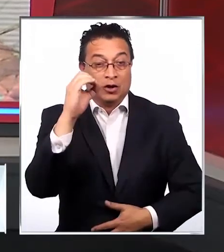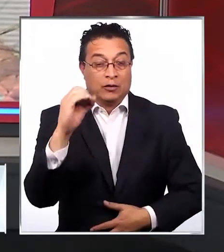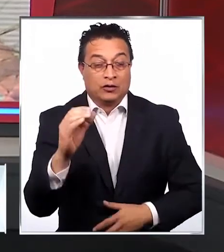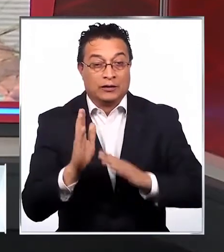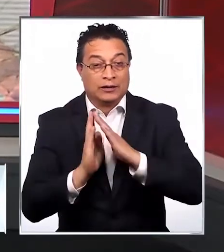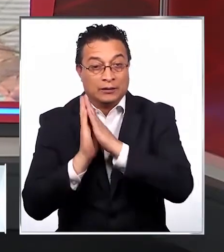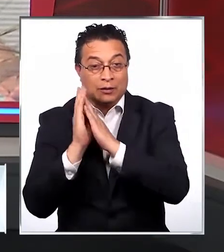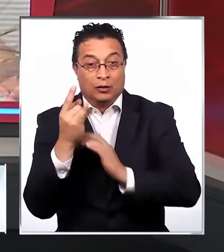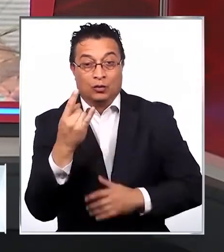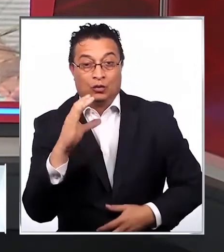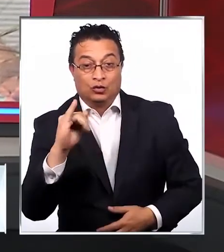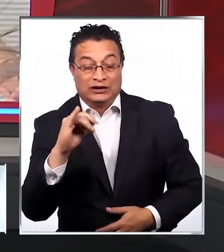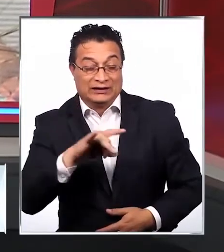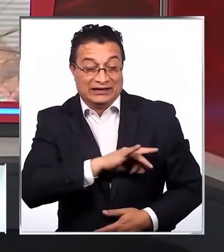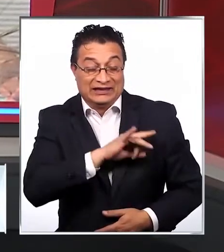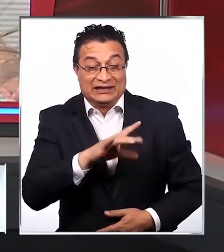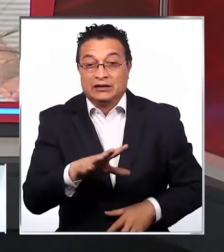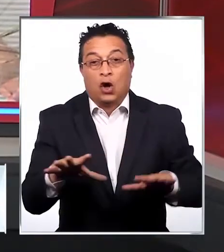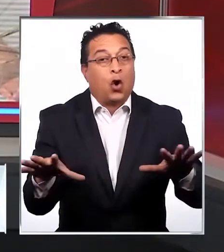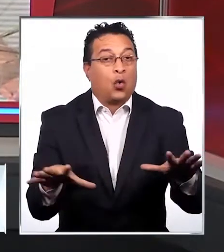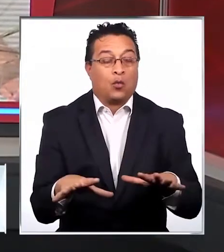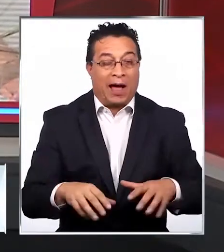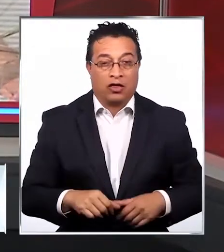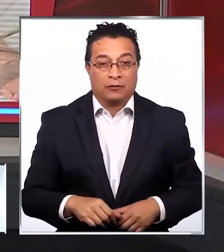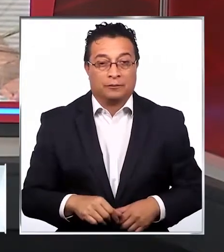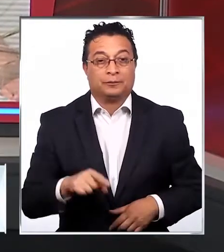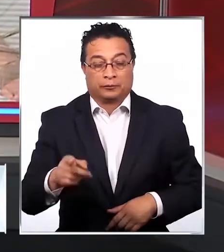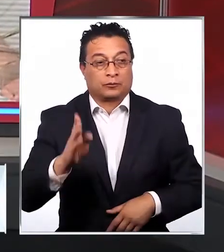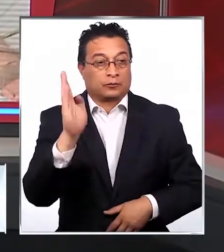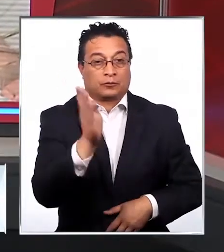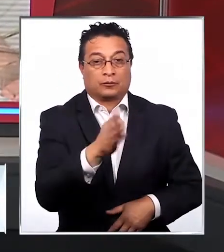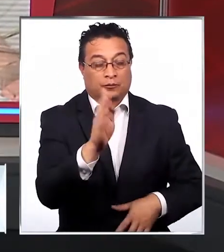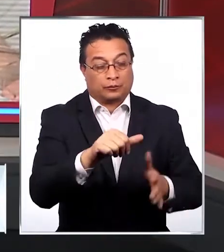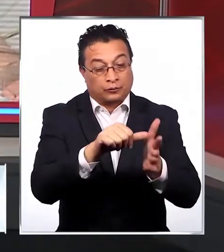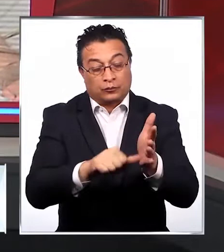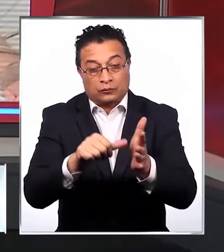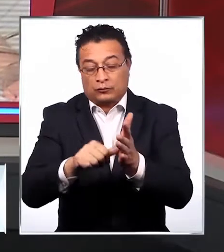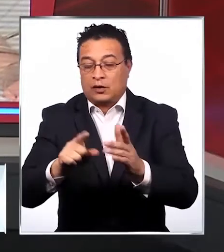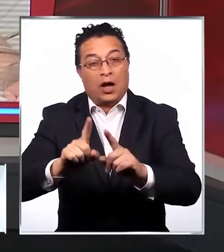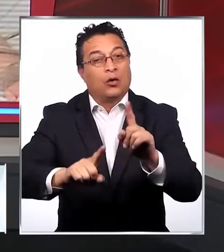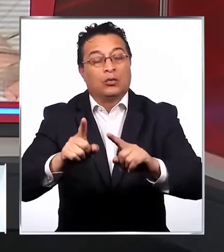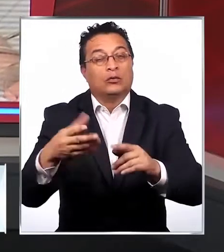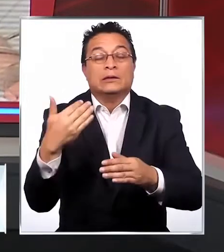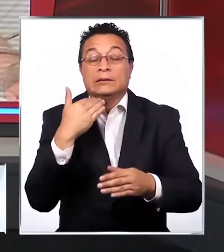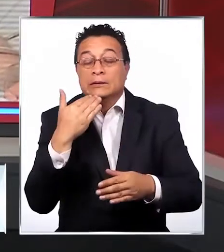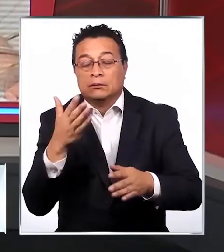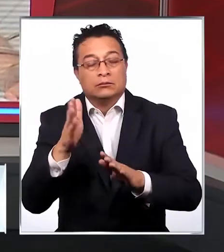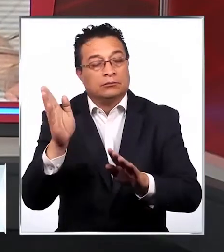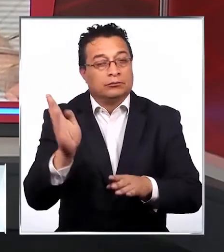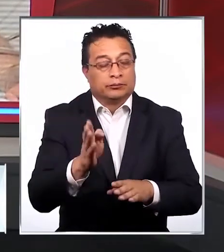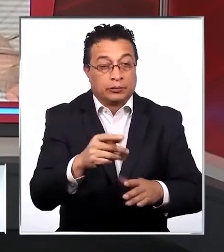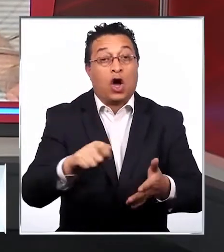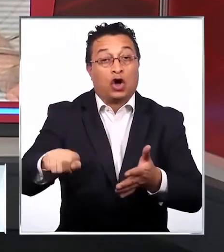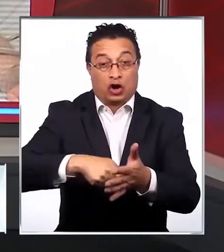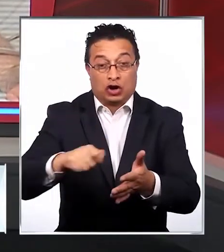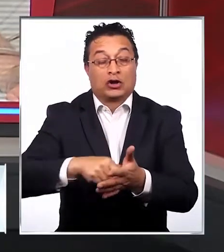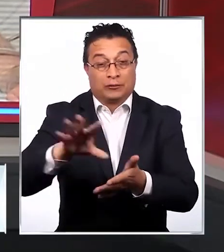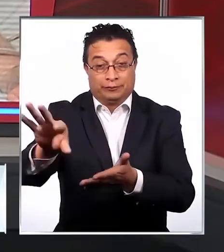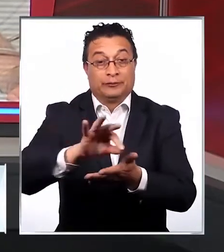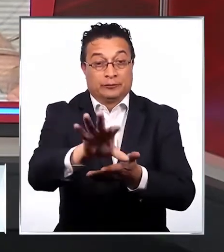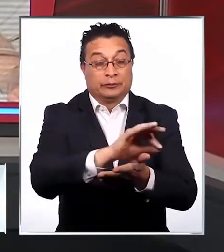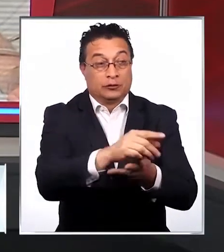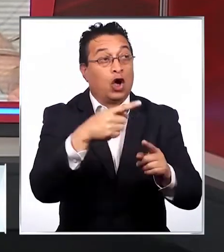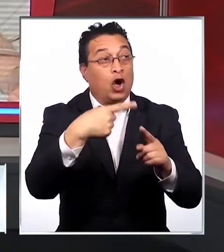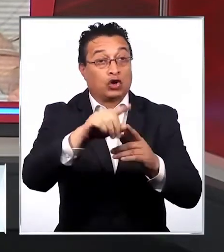de las camas críticas del país están ocupadas. Se están suspendiendo las cirugías selectivas y se están contratando incluso personal de